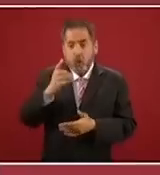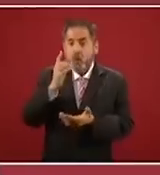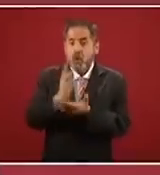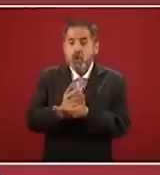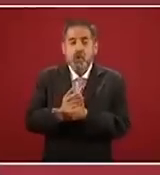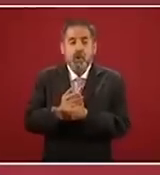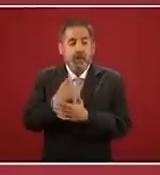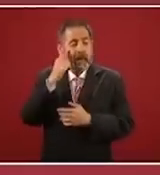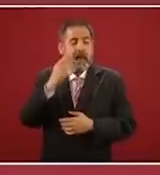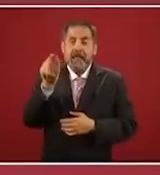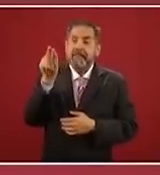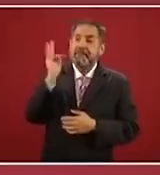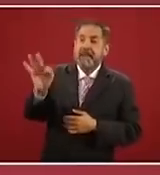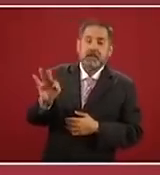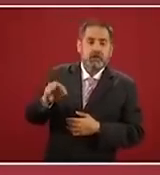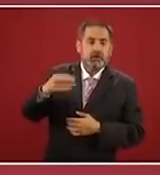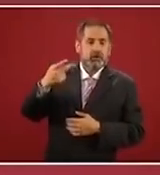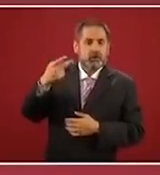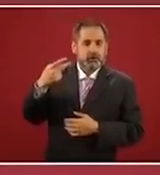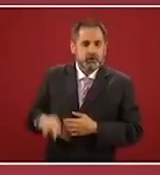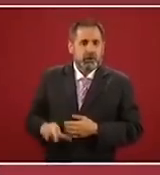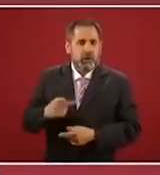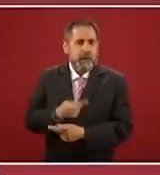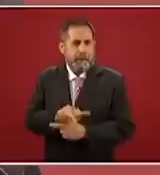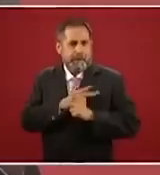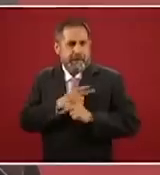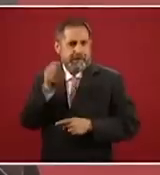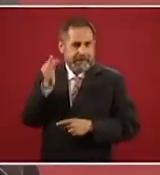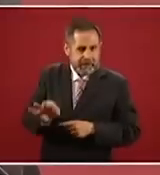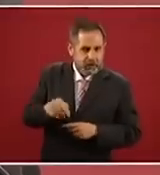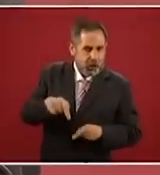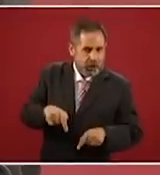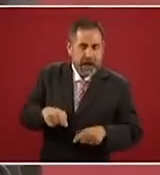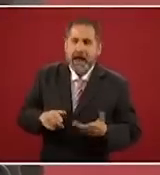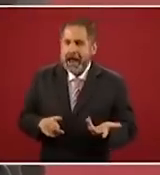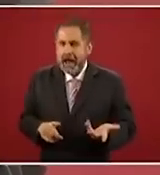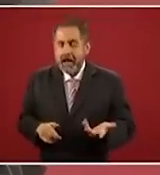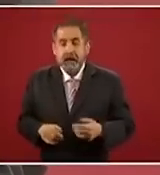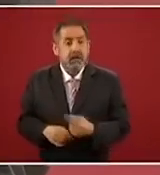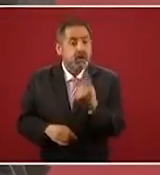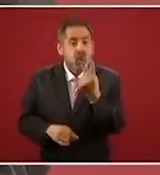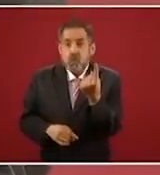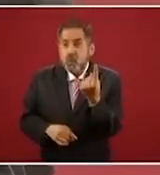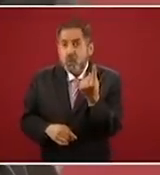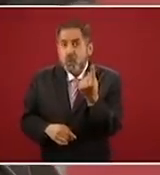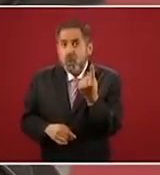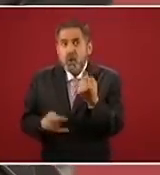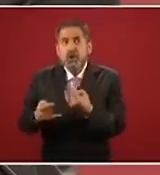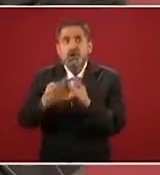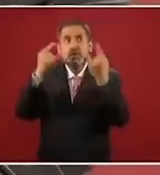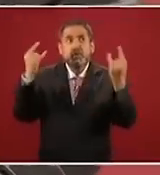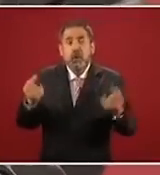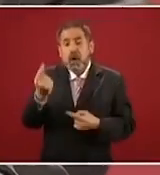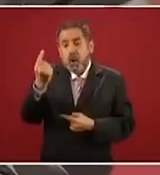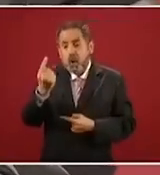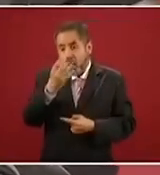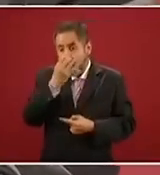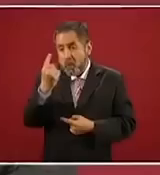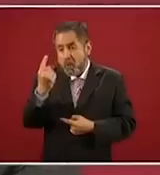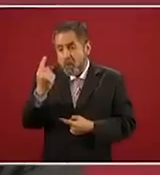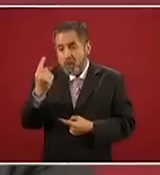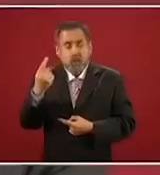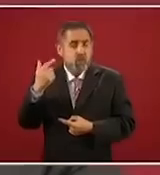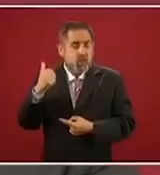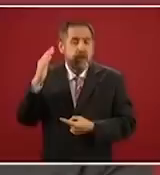por traición a la patria. Ese es el antecedente que existe, pero esto es